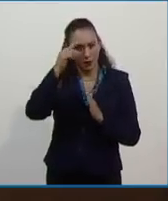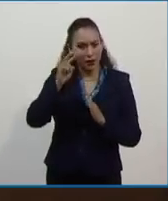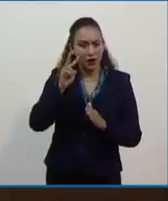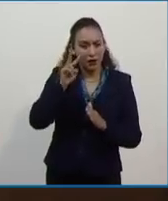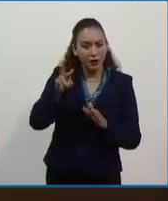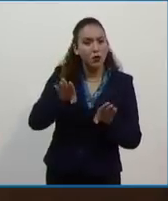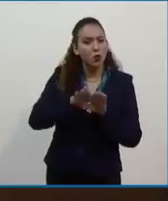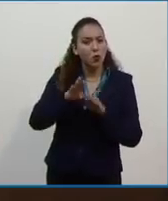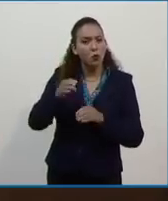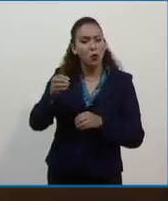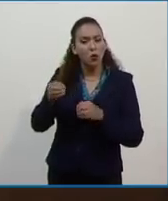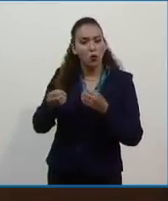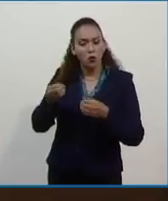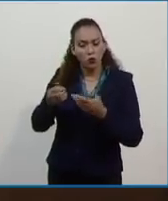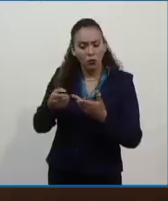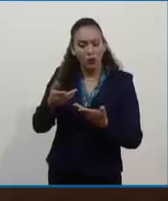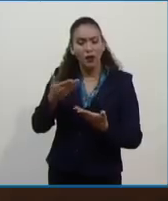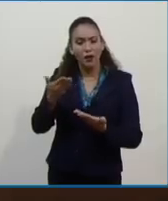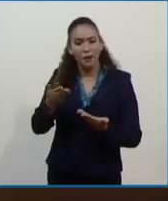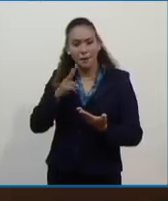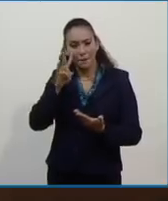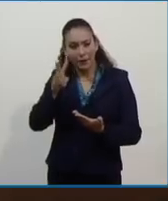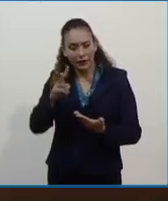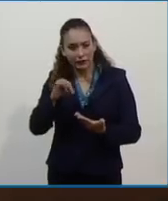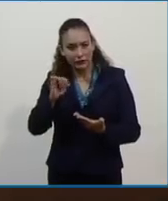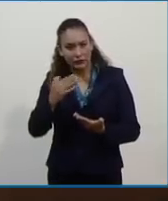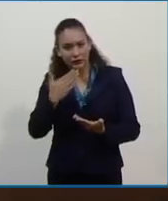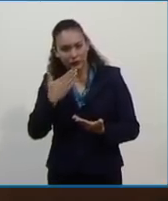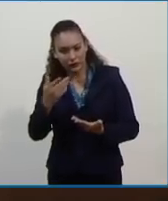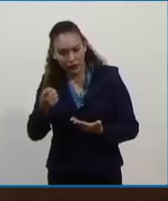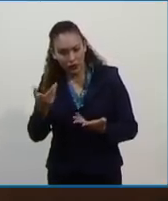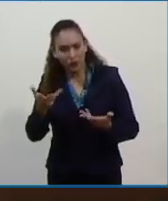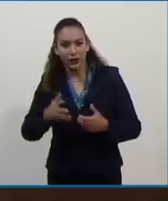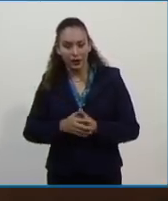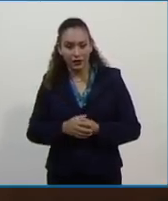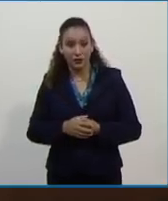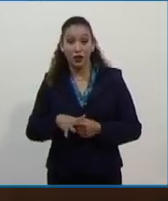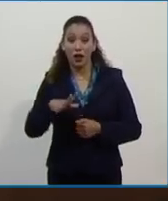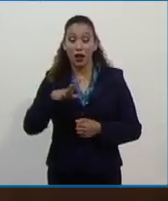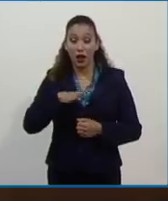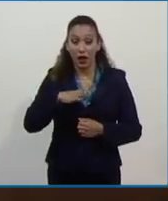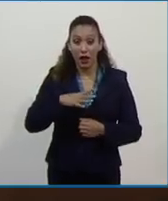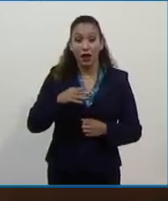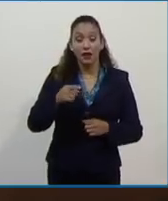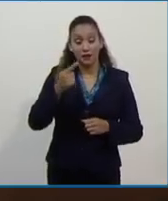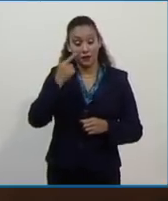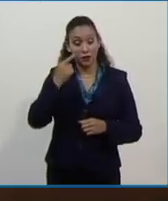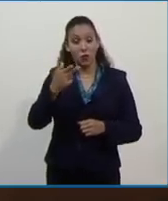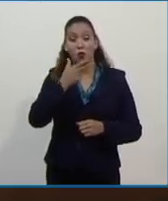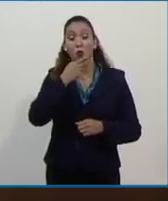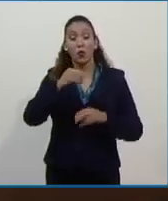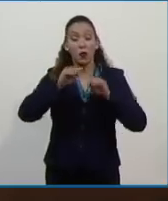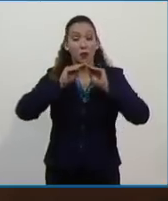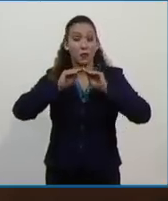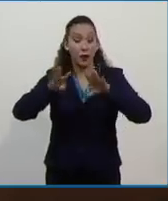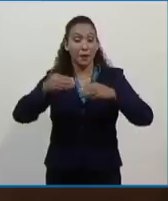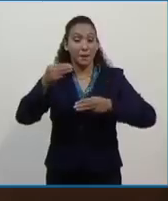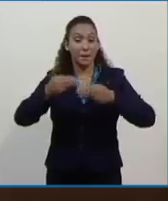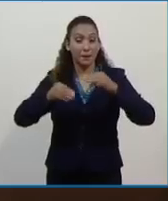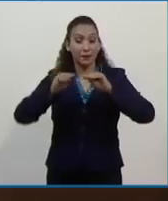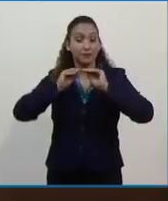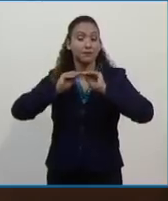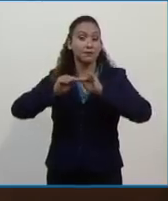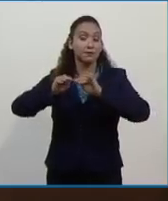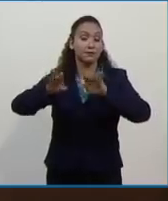realizamos justamente un contraste pormenorizado entre las frases de un mensaje emitido por un ministro de